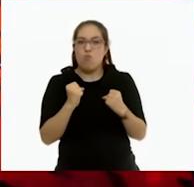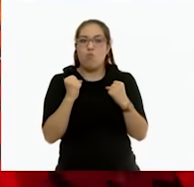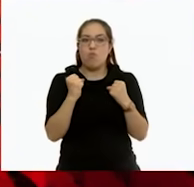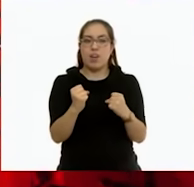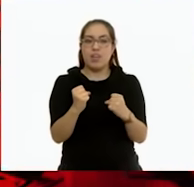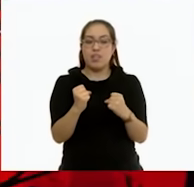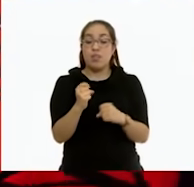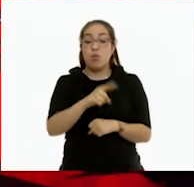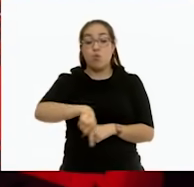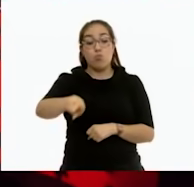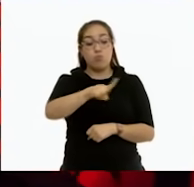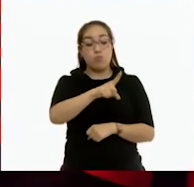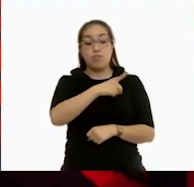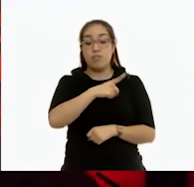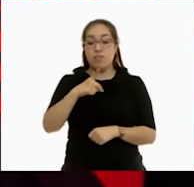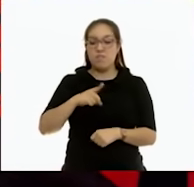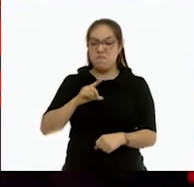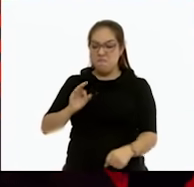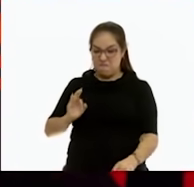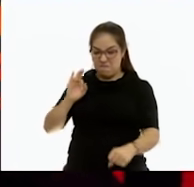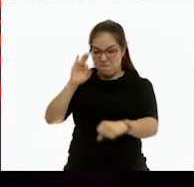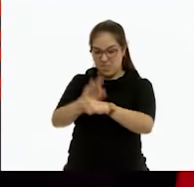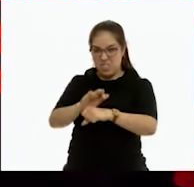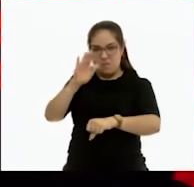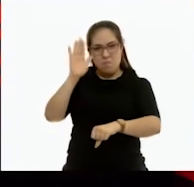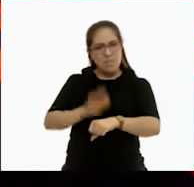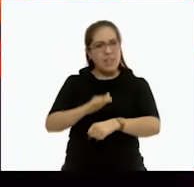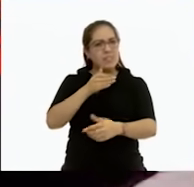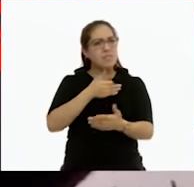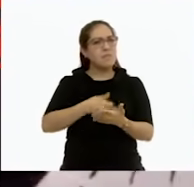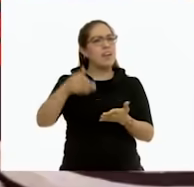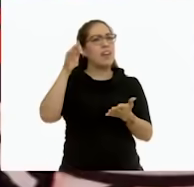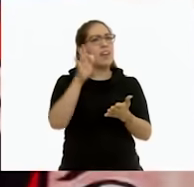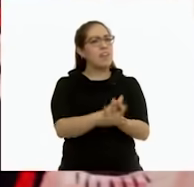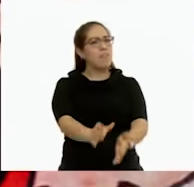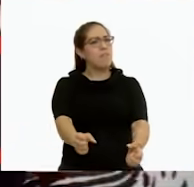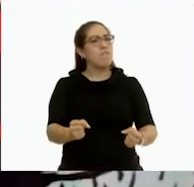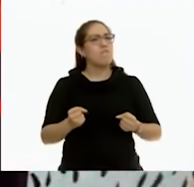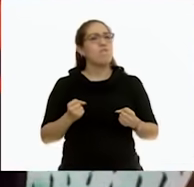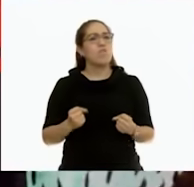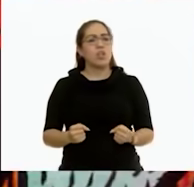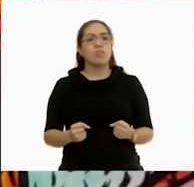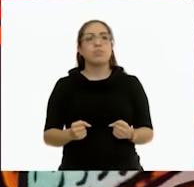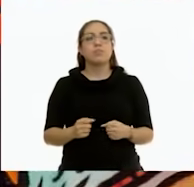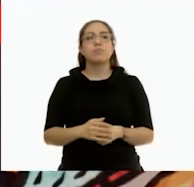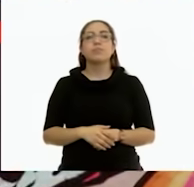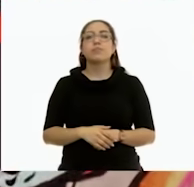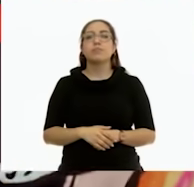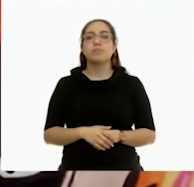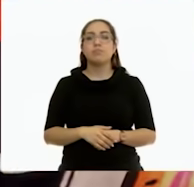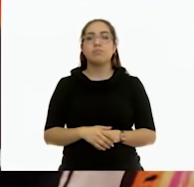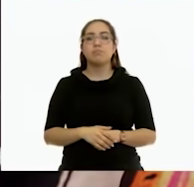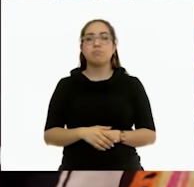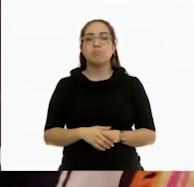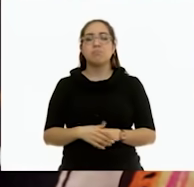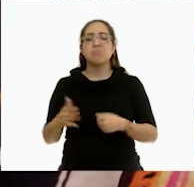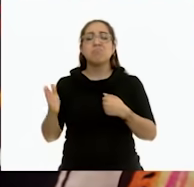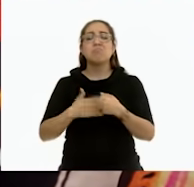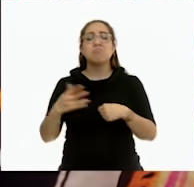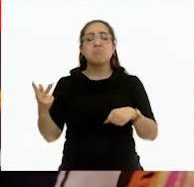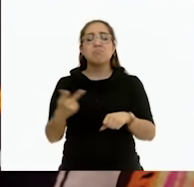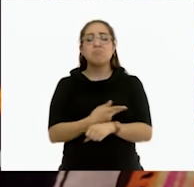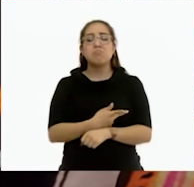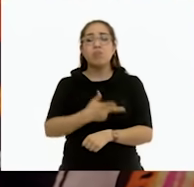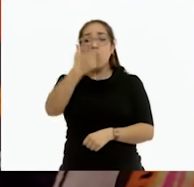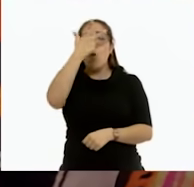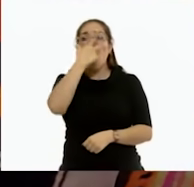kai abichatene weitu. Uname totose yoemem. Buelen wikueka. Tagita yo